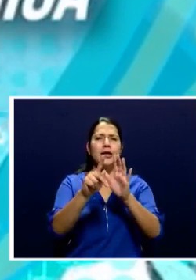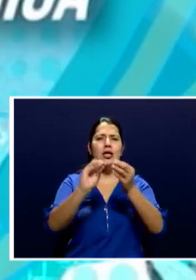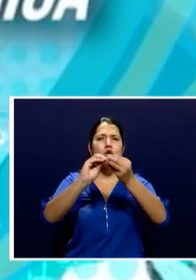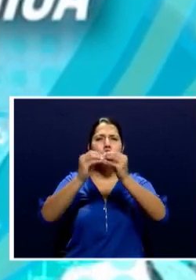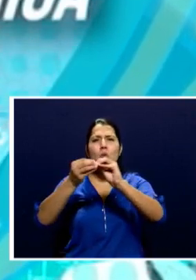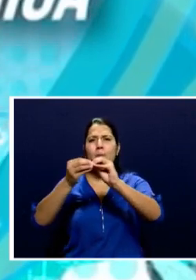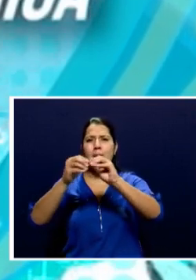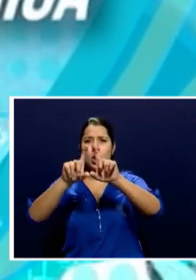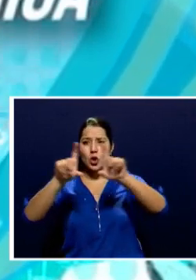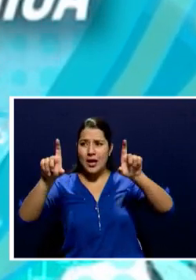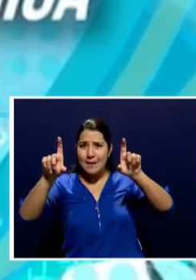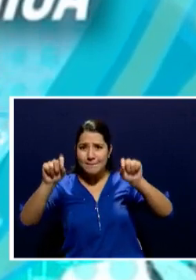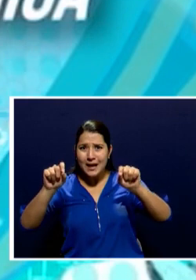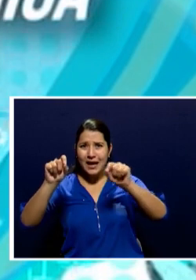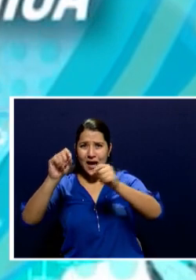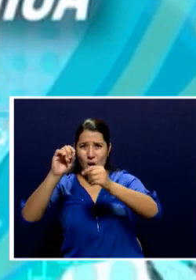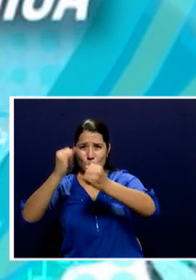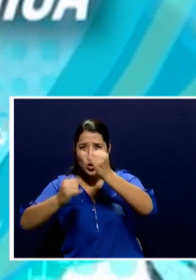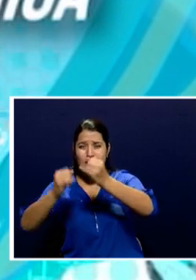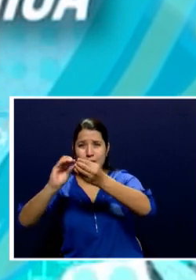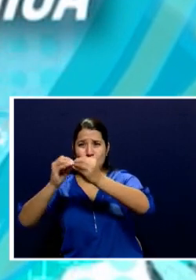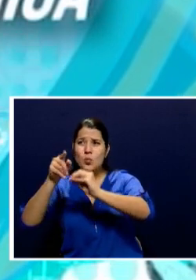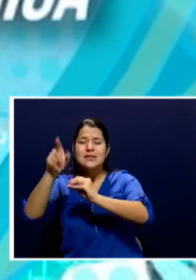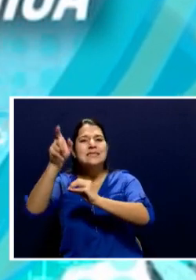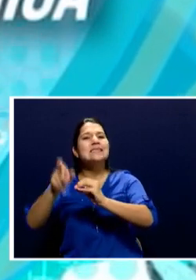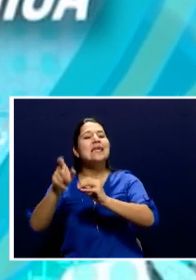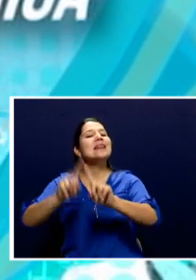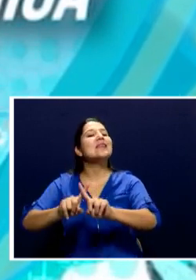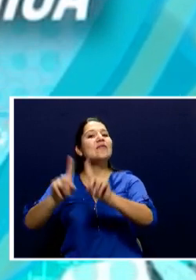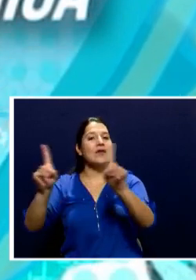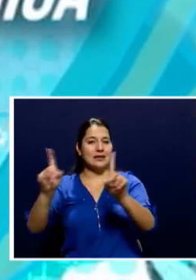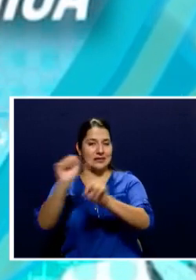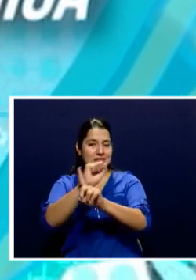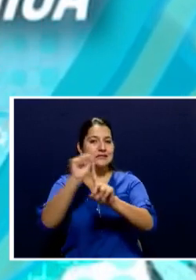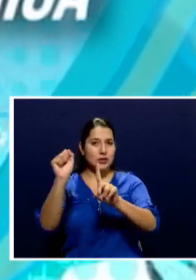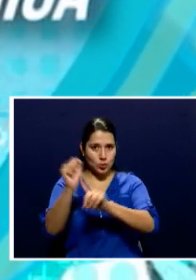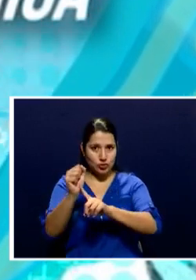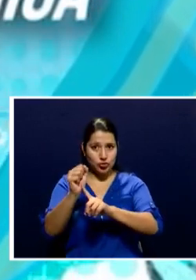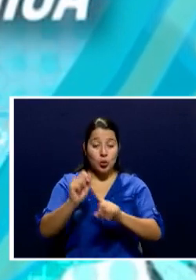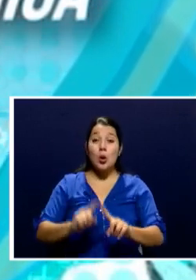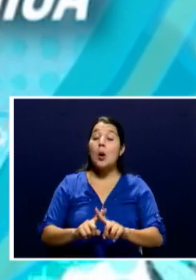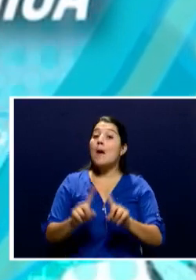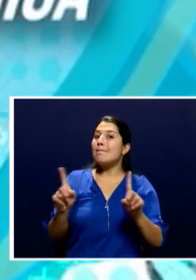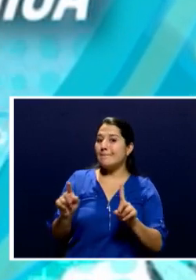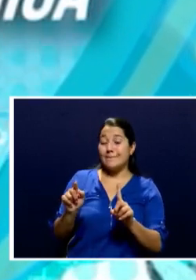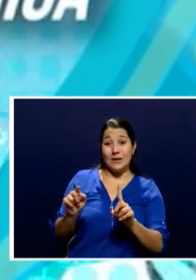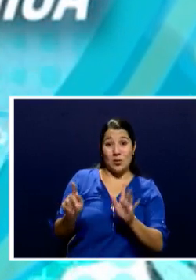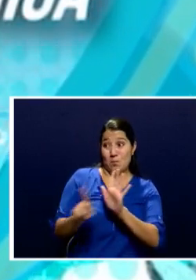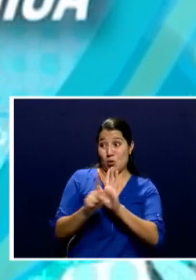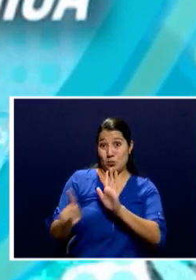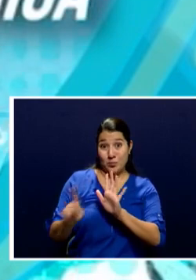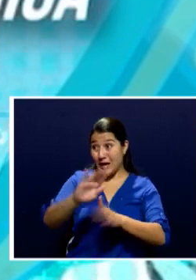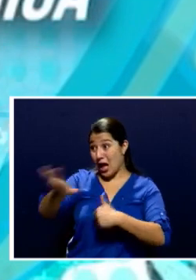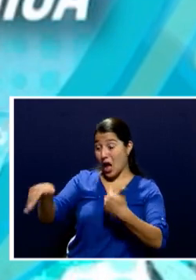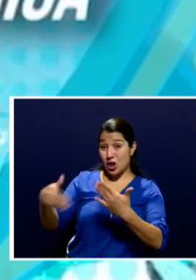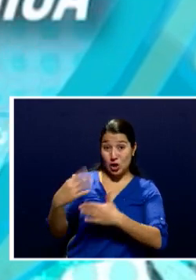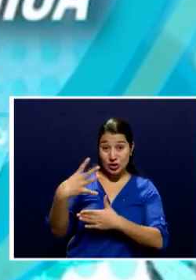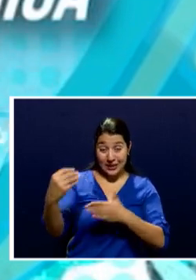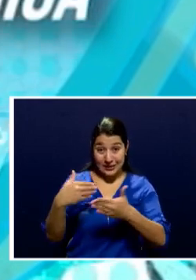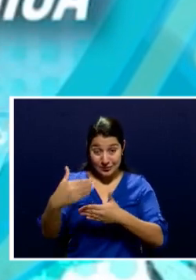es absoluta como en este caso. Solo la Asamblea Legislativa puede suspender la garantía constitucional de libre tránsito de conformidad con el